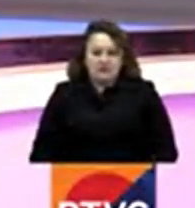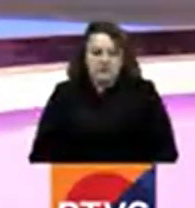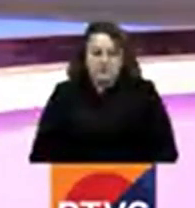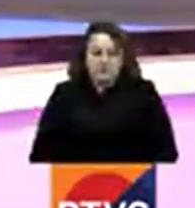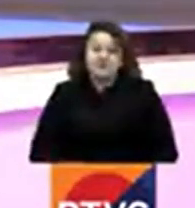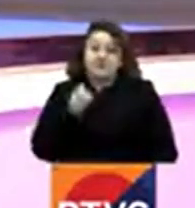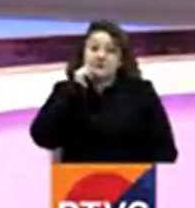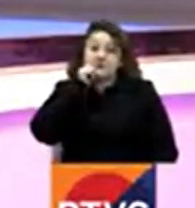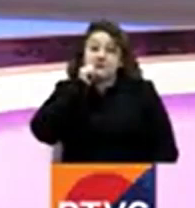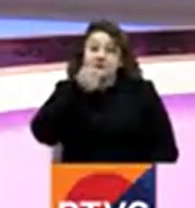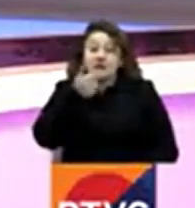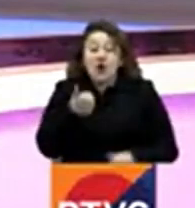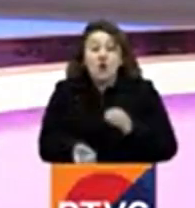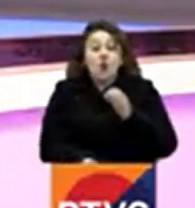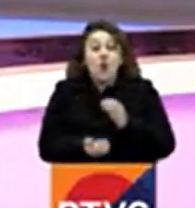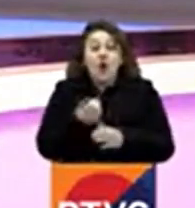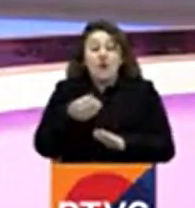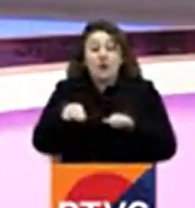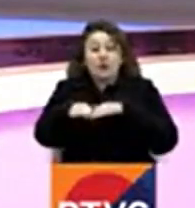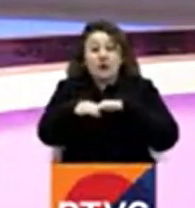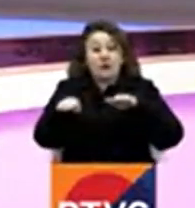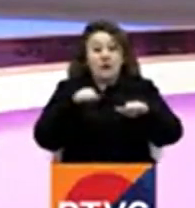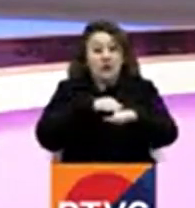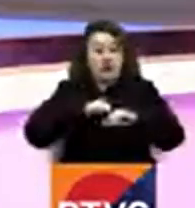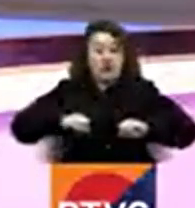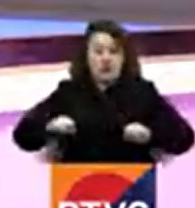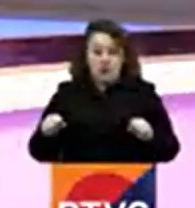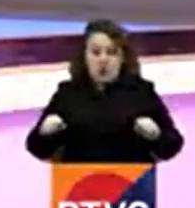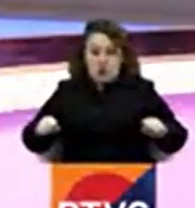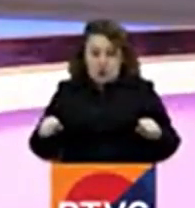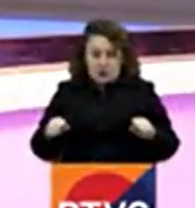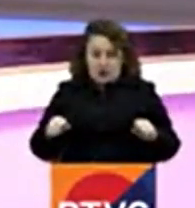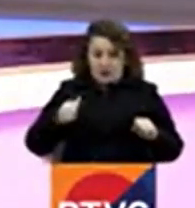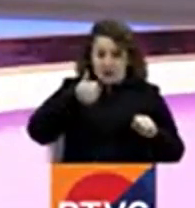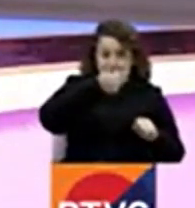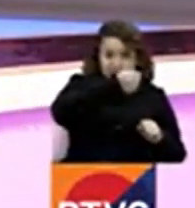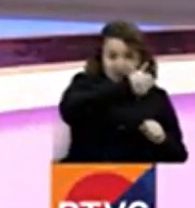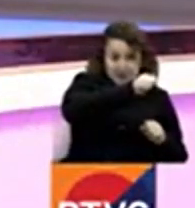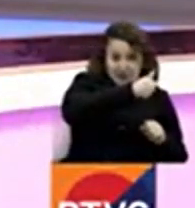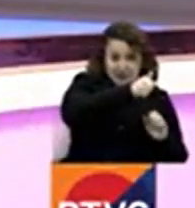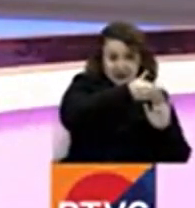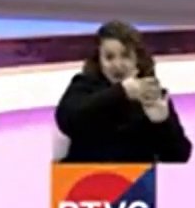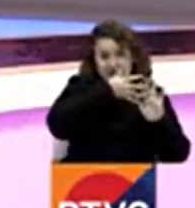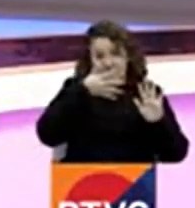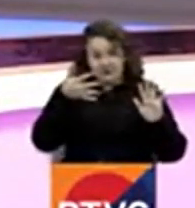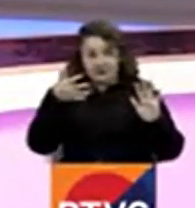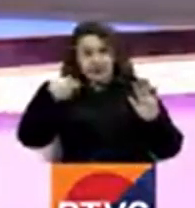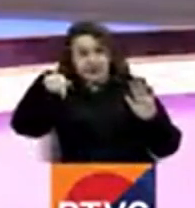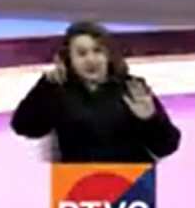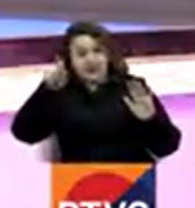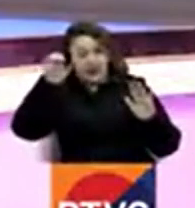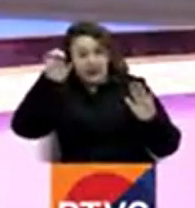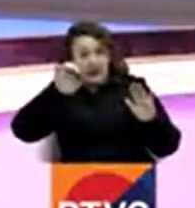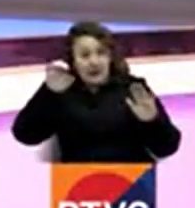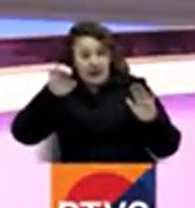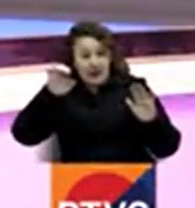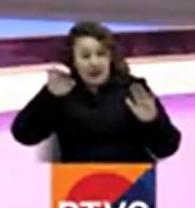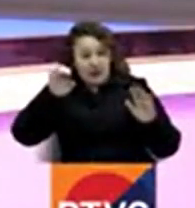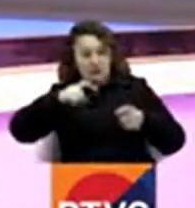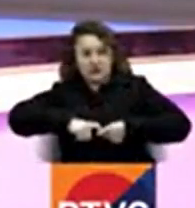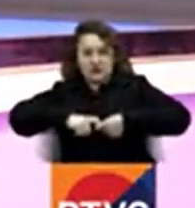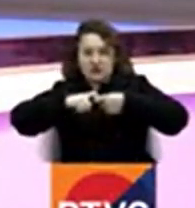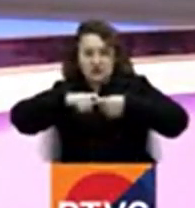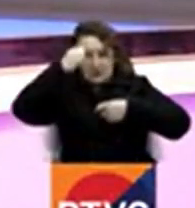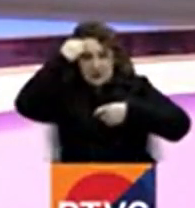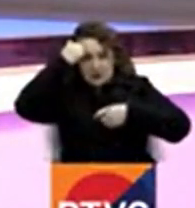Mañana comienza el nuevo pico y placa en Bogotá. Entre el 10 y el 16 de enero, la medida tendrá sanciones pedagógicas. En el siguiente informe les